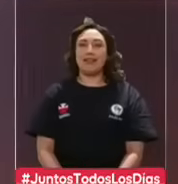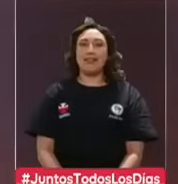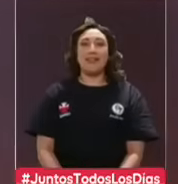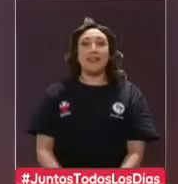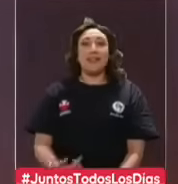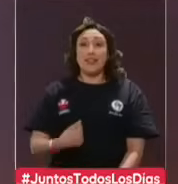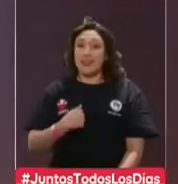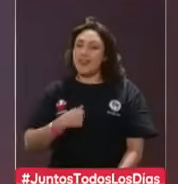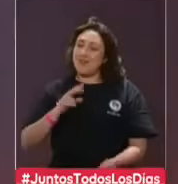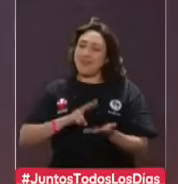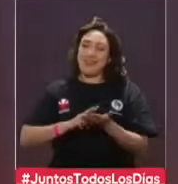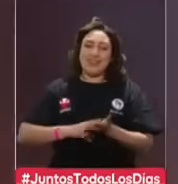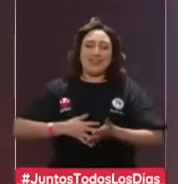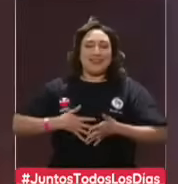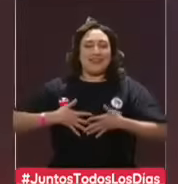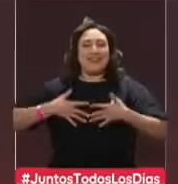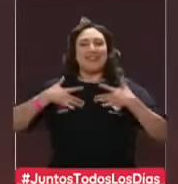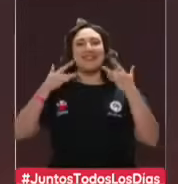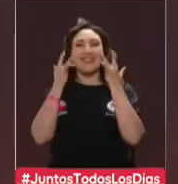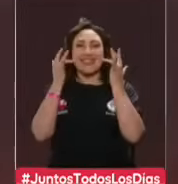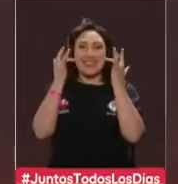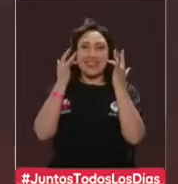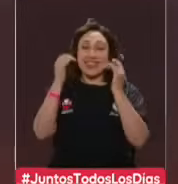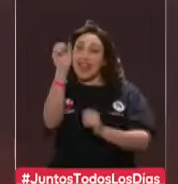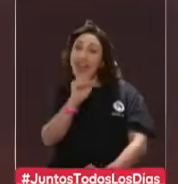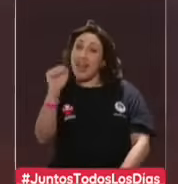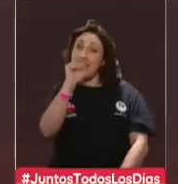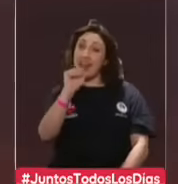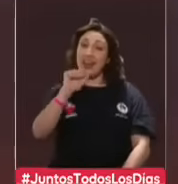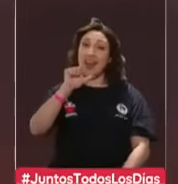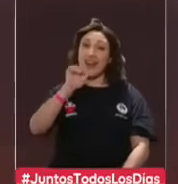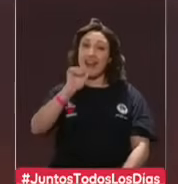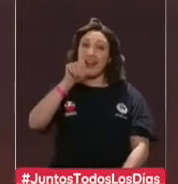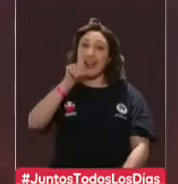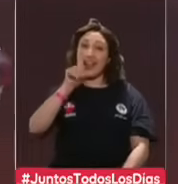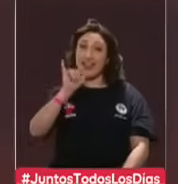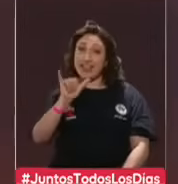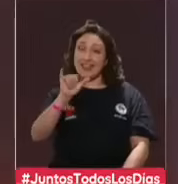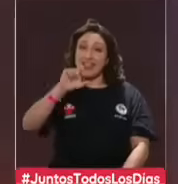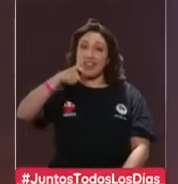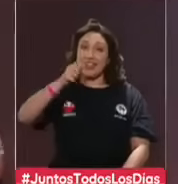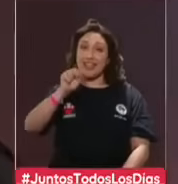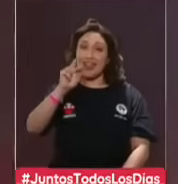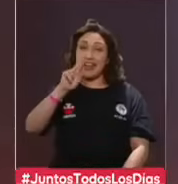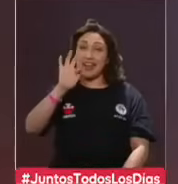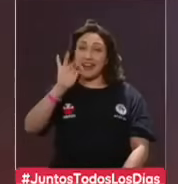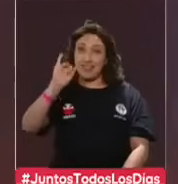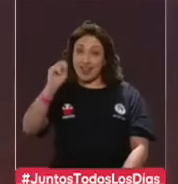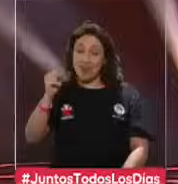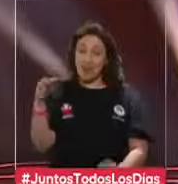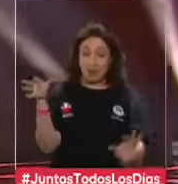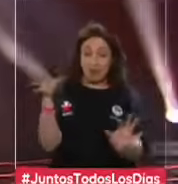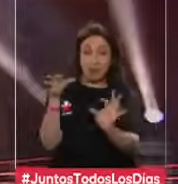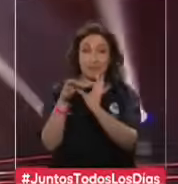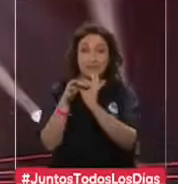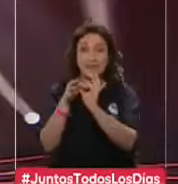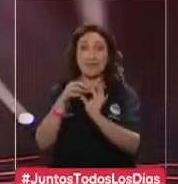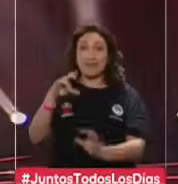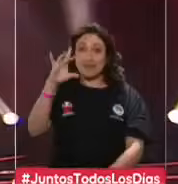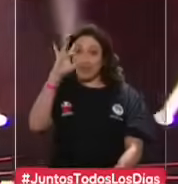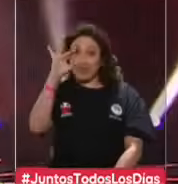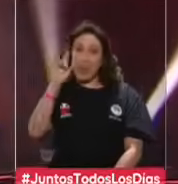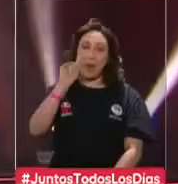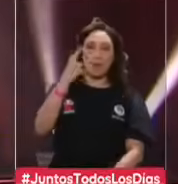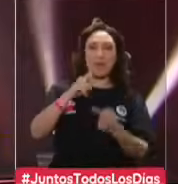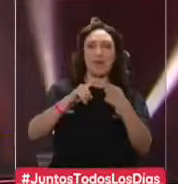Oye, estoy muy, muy contenta. Arroba Lady Garfia, para los que no me siguen. Te aparece Lady Gaga, bueno, y después te aparezco